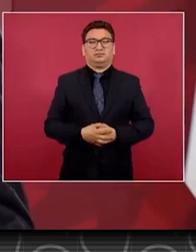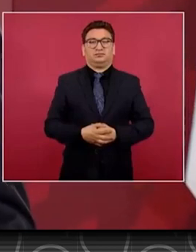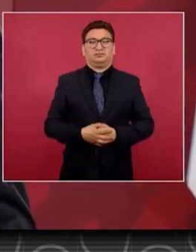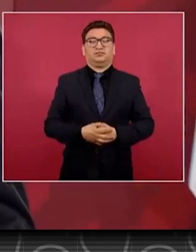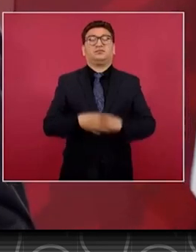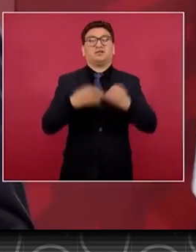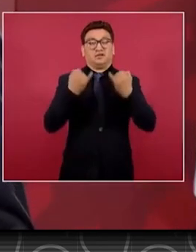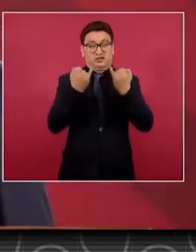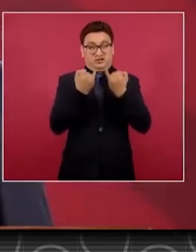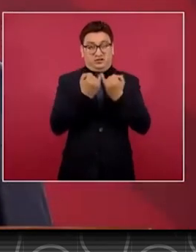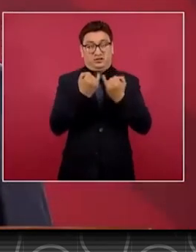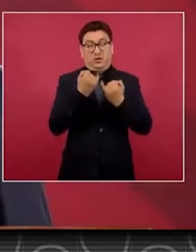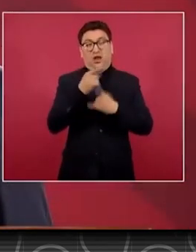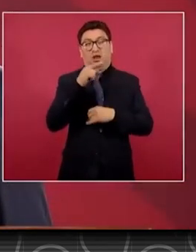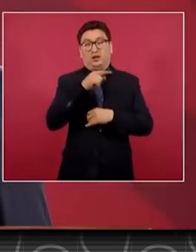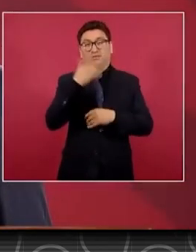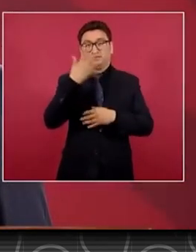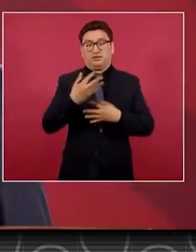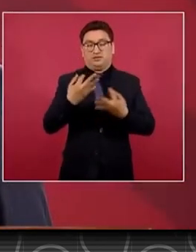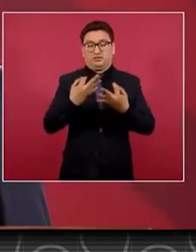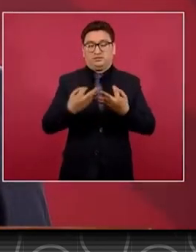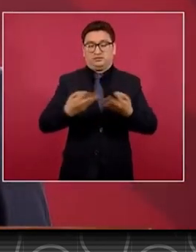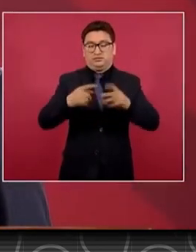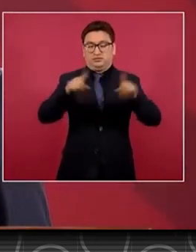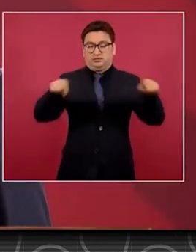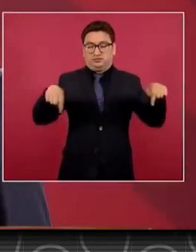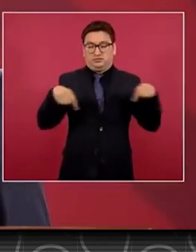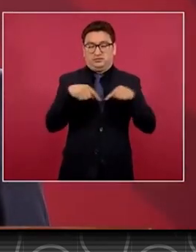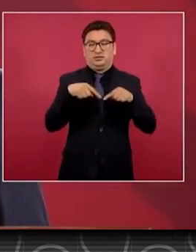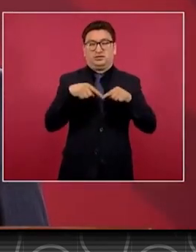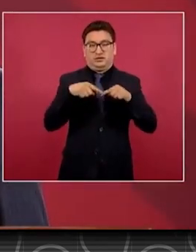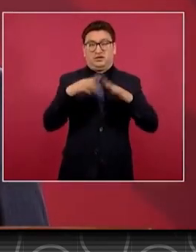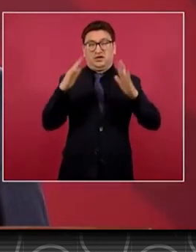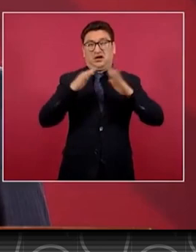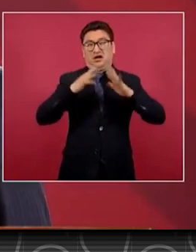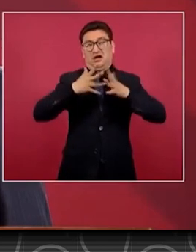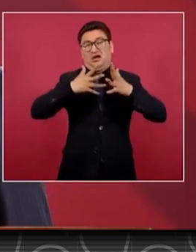del terreno y la mansión de Valle de Bravo,